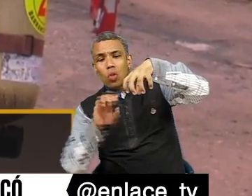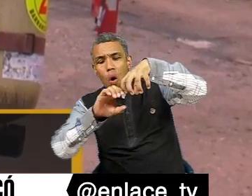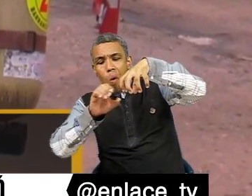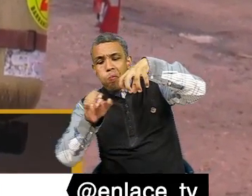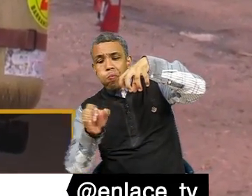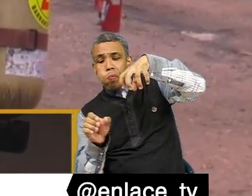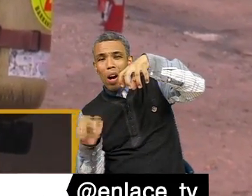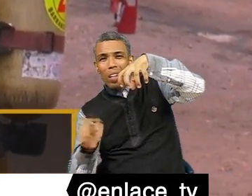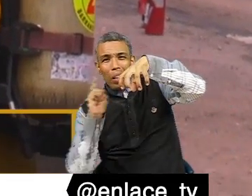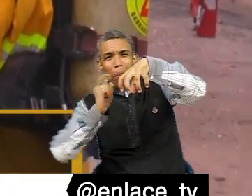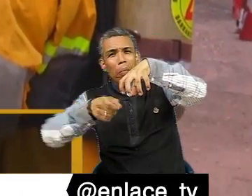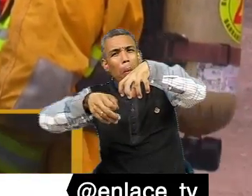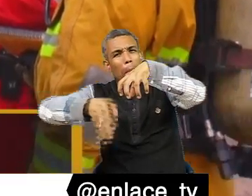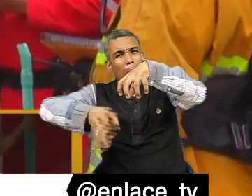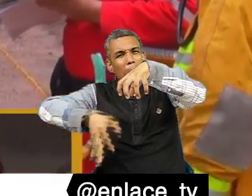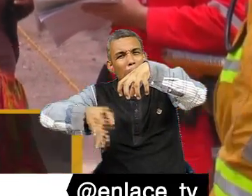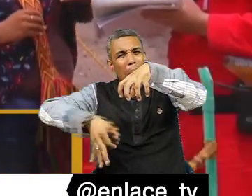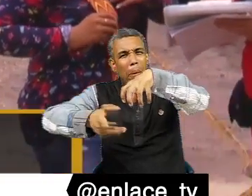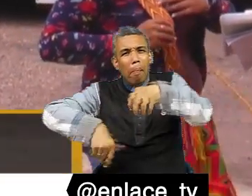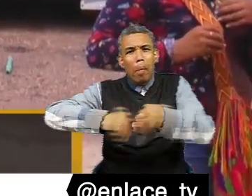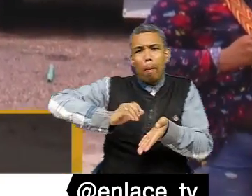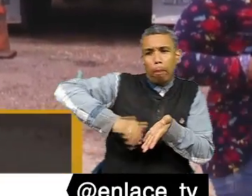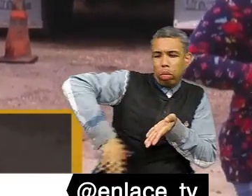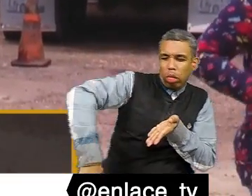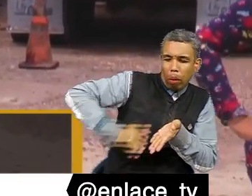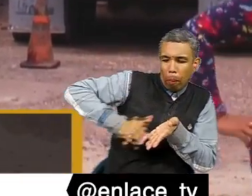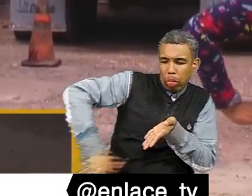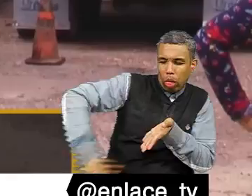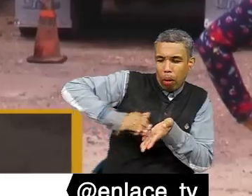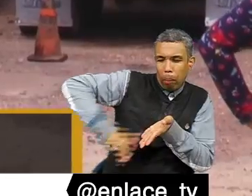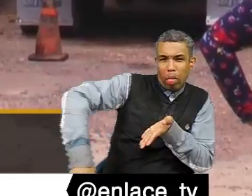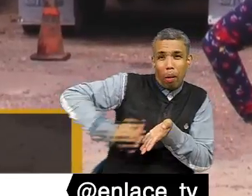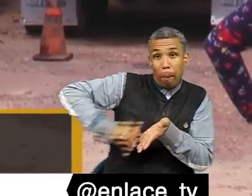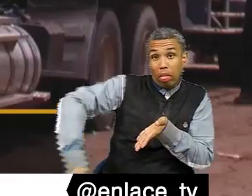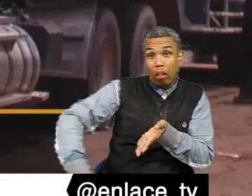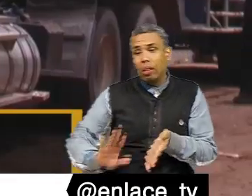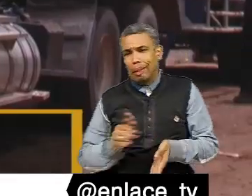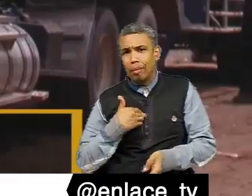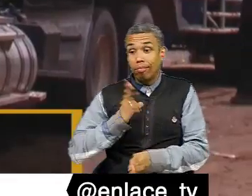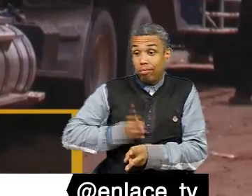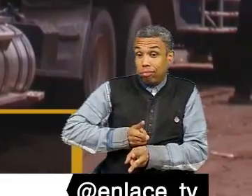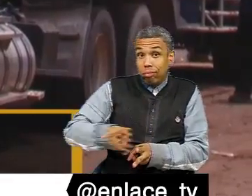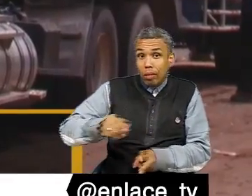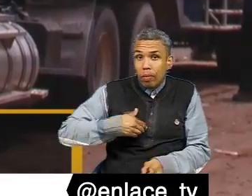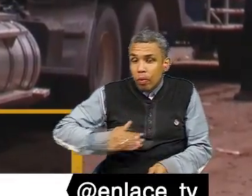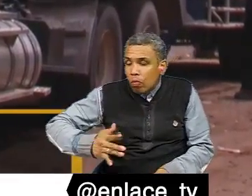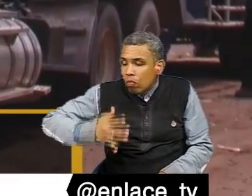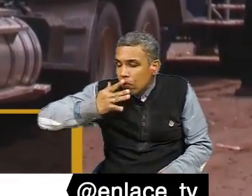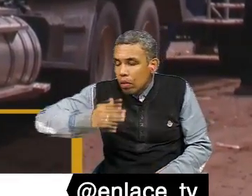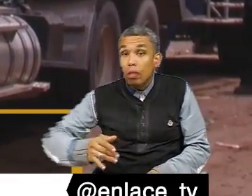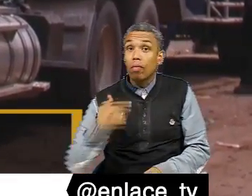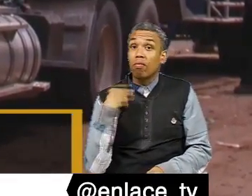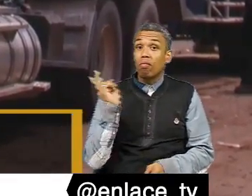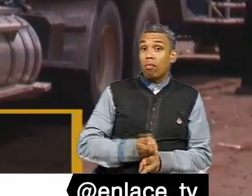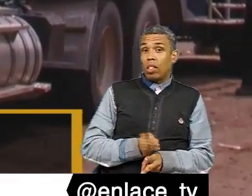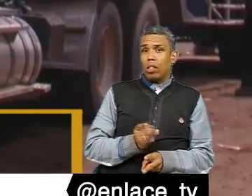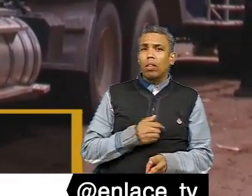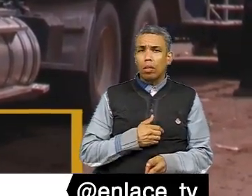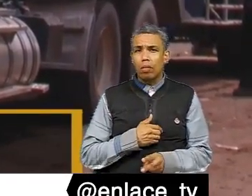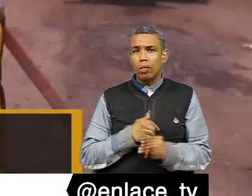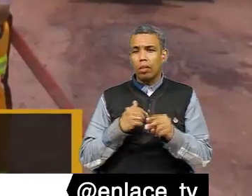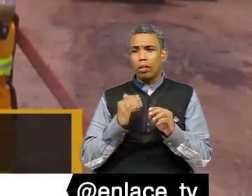bomberos a enfrentar la emergencia, porque no cuentan con, Ipala no cuenta con un plan de contingencia aquí en la zona, en el cual podemos observar que el